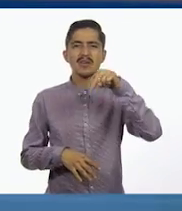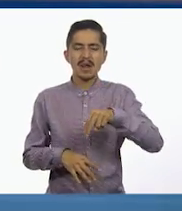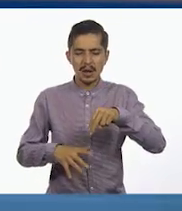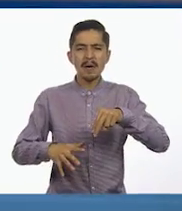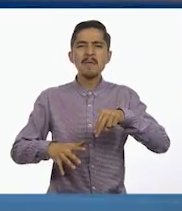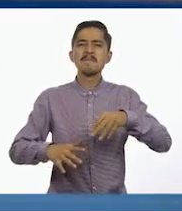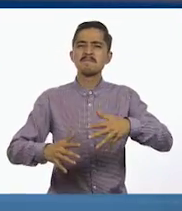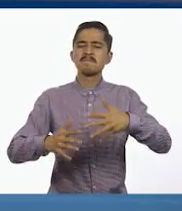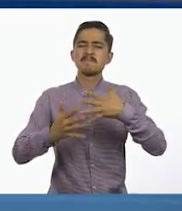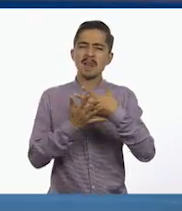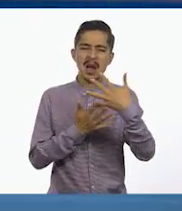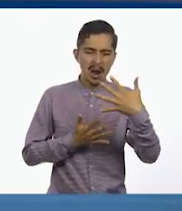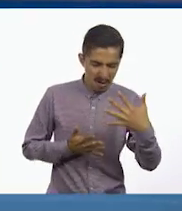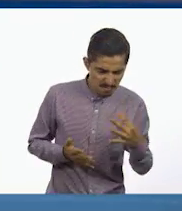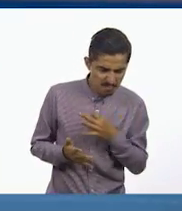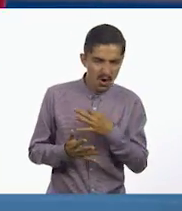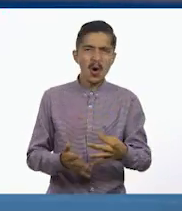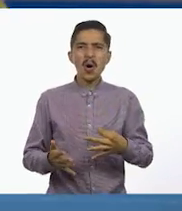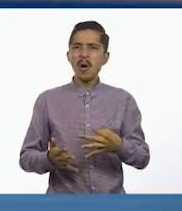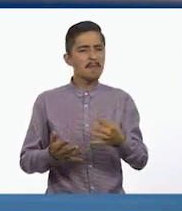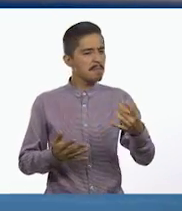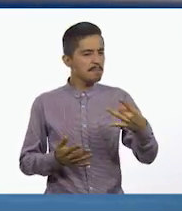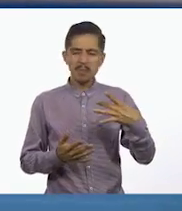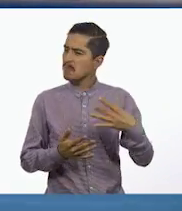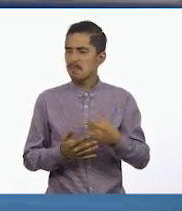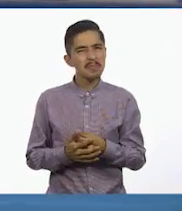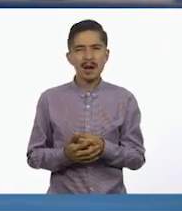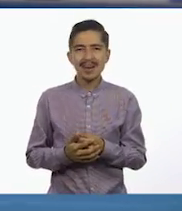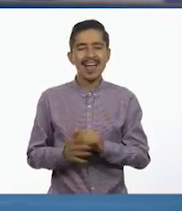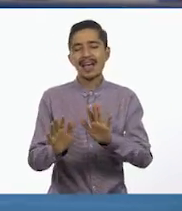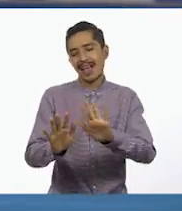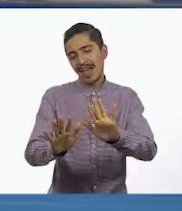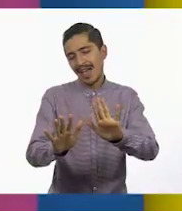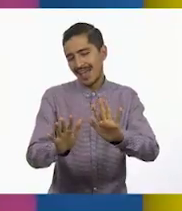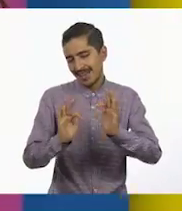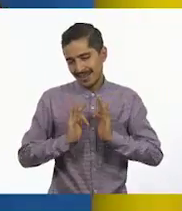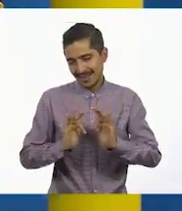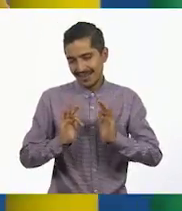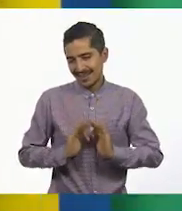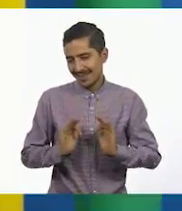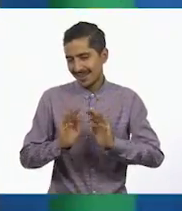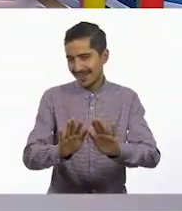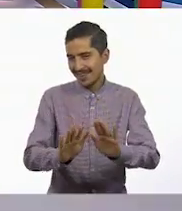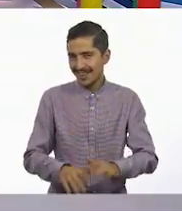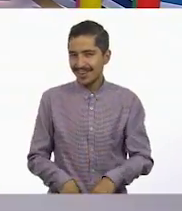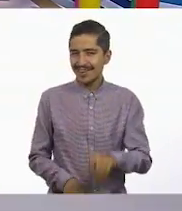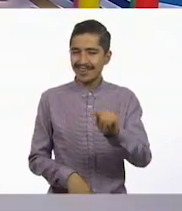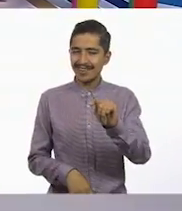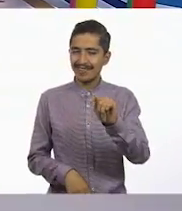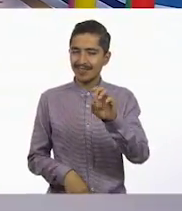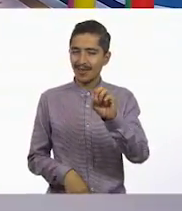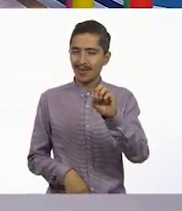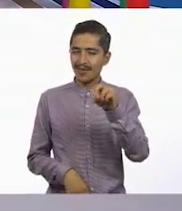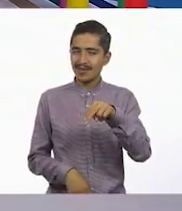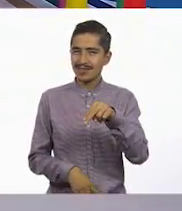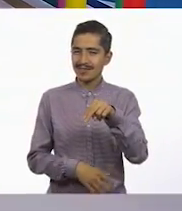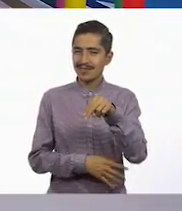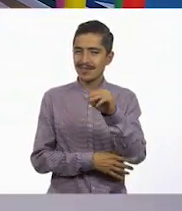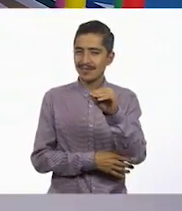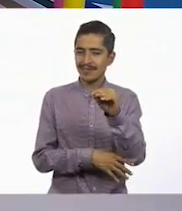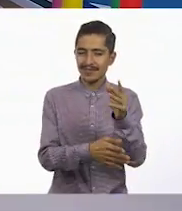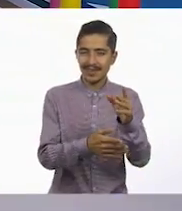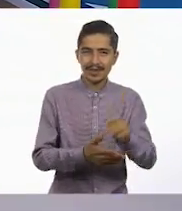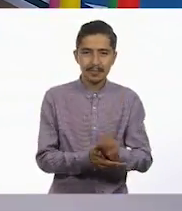grandioso, Tom el invencible, Tom... Ya, cálmate. Vamos, Tom. Primero, te